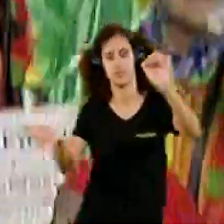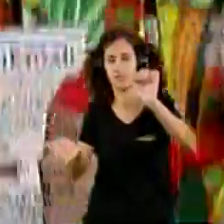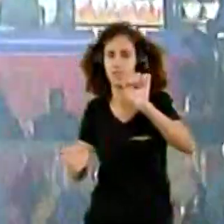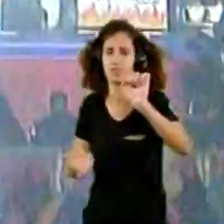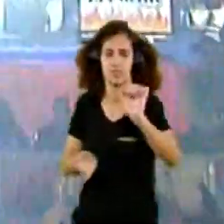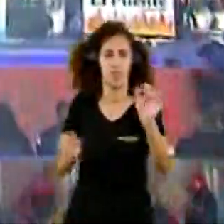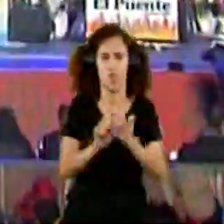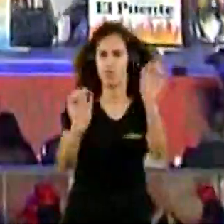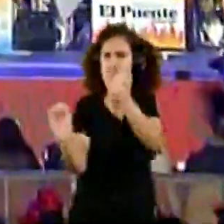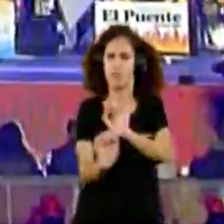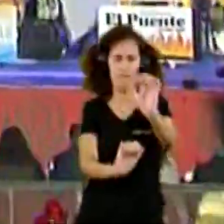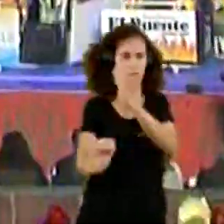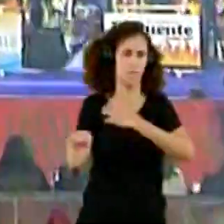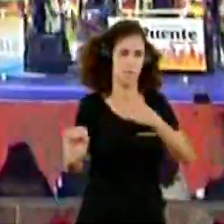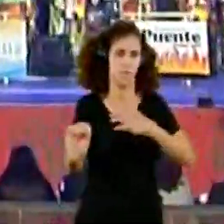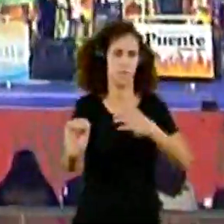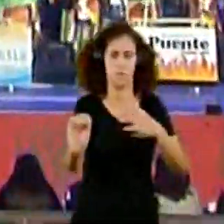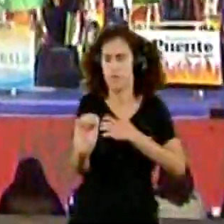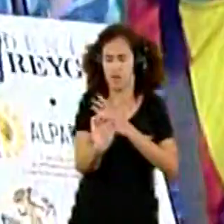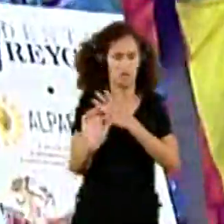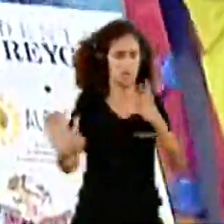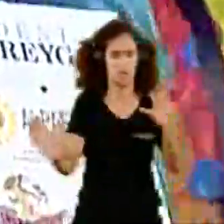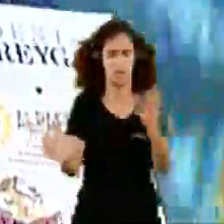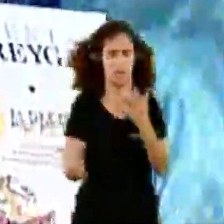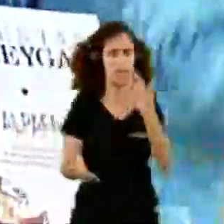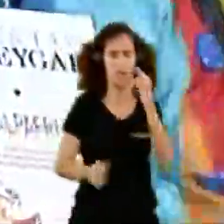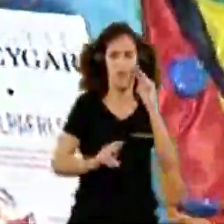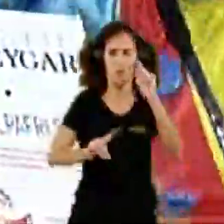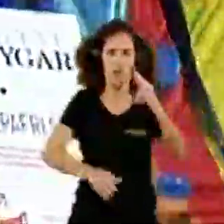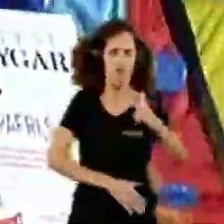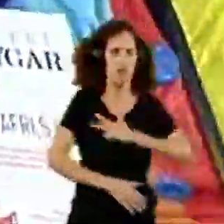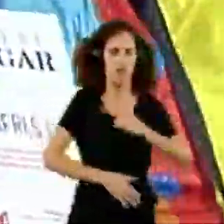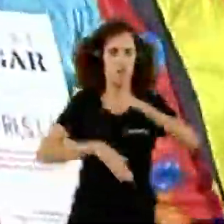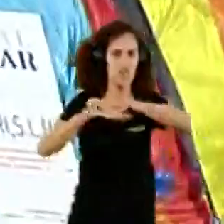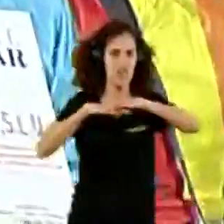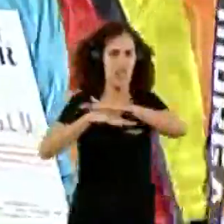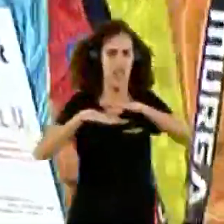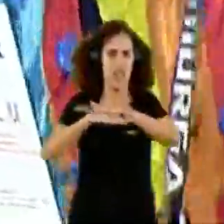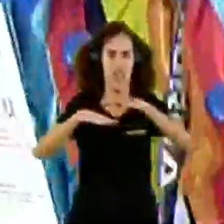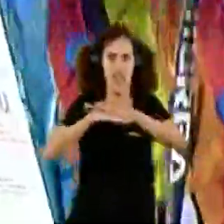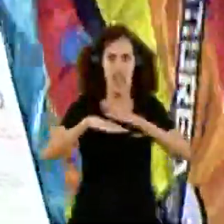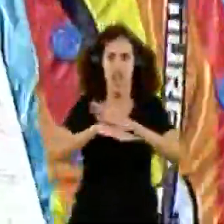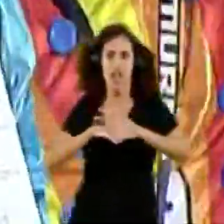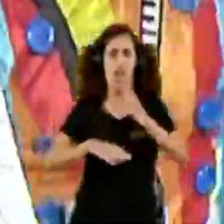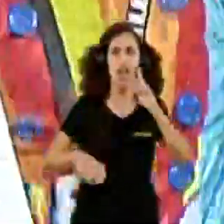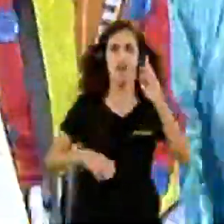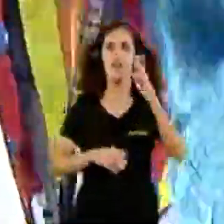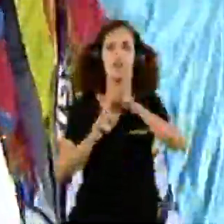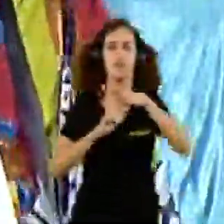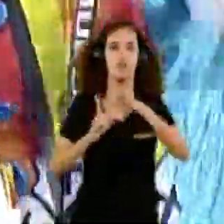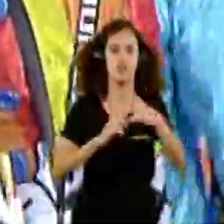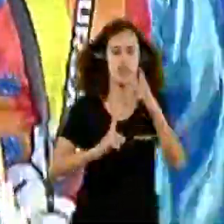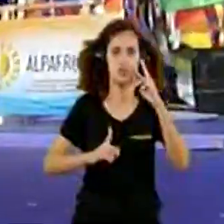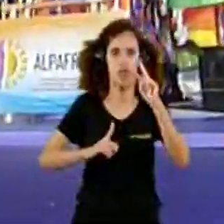Esto es indefendible, pero el cañoneo sigue cuando ves a un fiscal que la corrupción persigue con una sociedad.